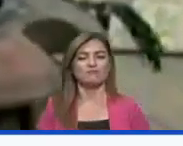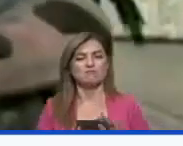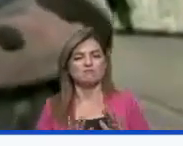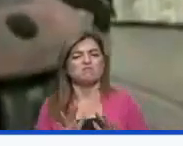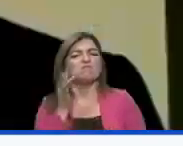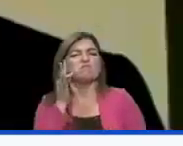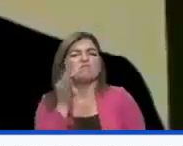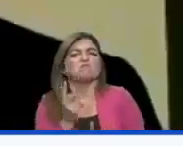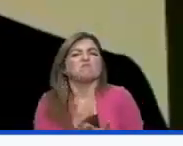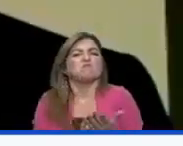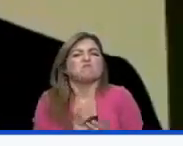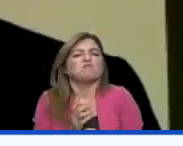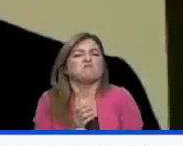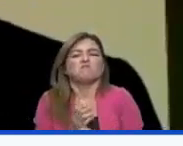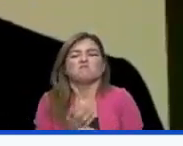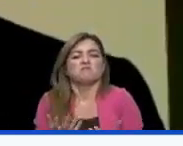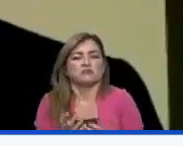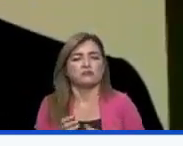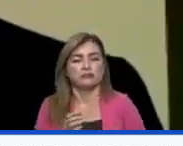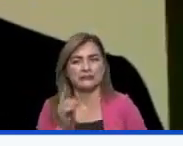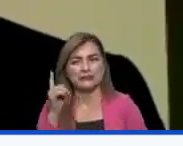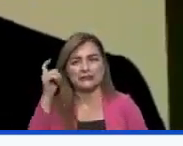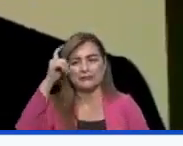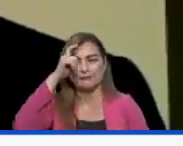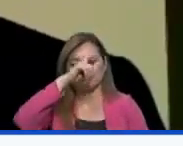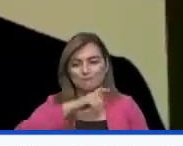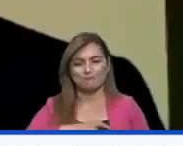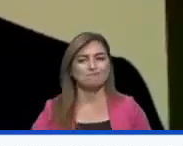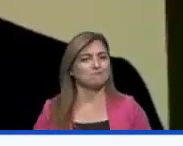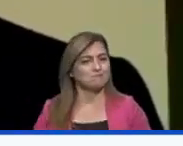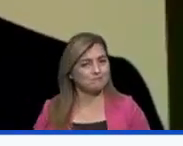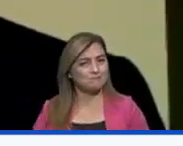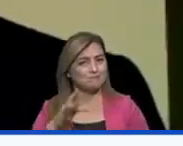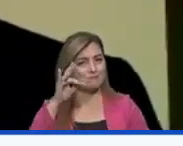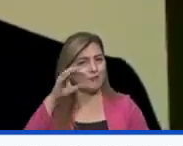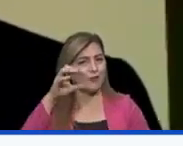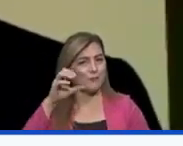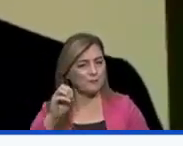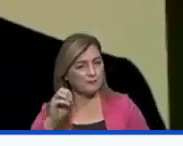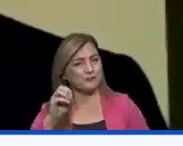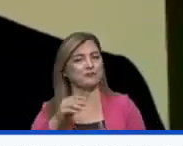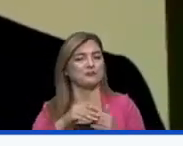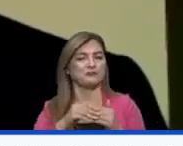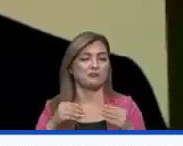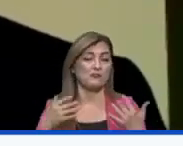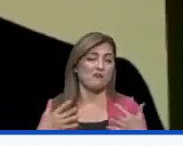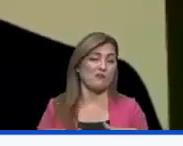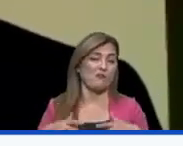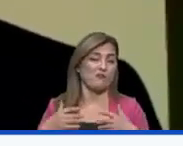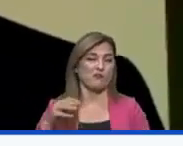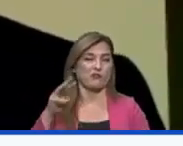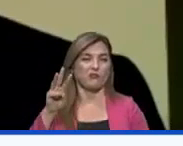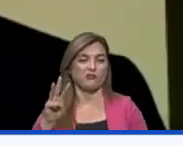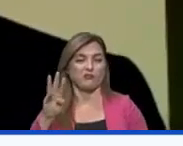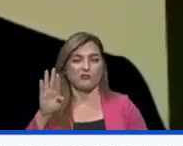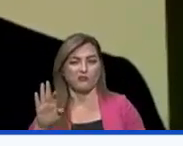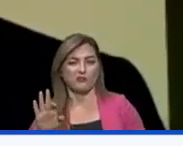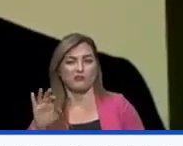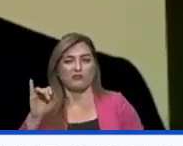es difícil saberlo. Yo creo que alrededor de $80 el WTI, que significa